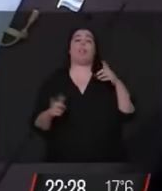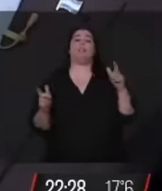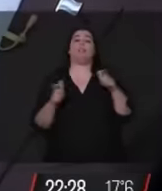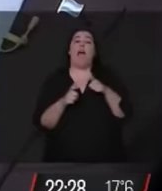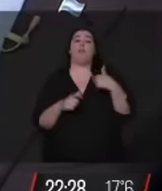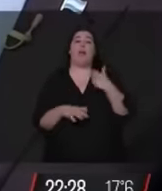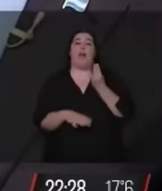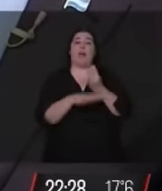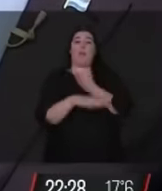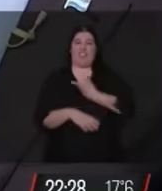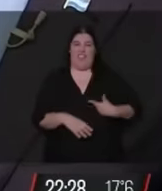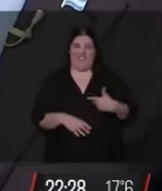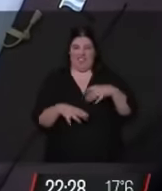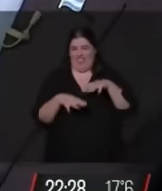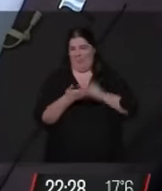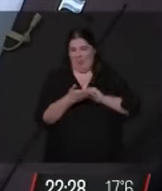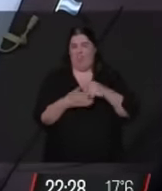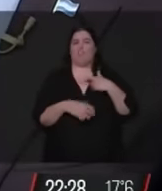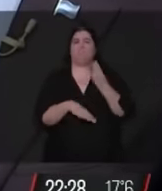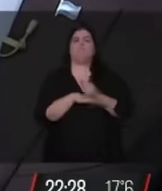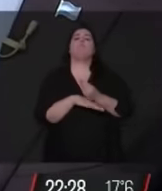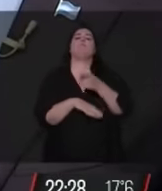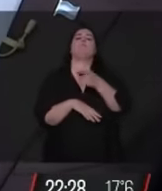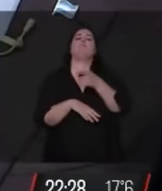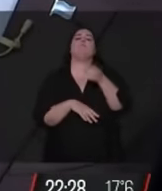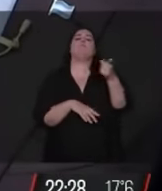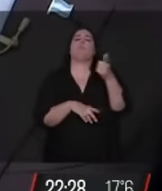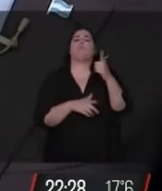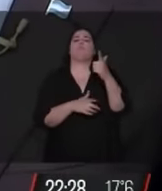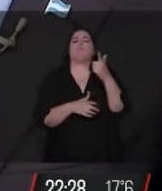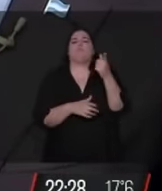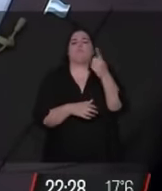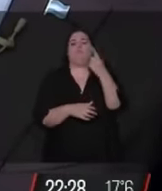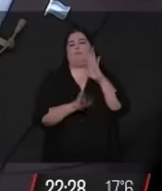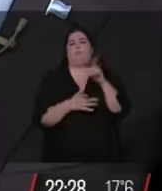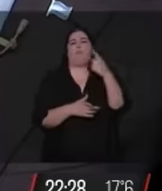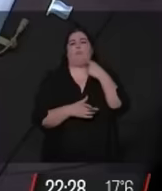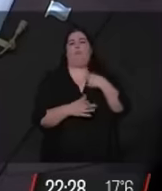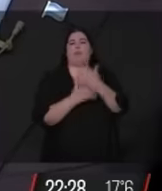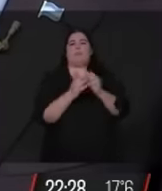diputado, sentiste en algún momento que no te respetara y que no aceptara la convivencia democrática.